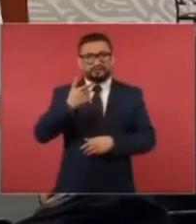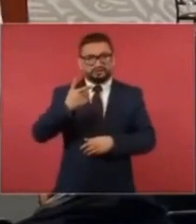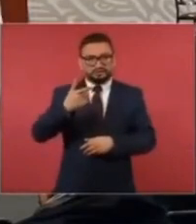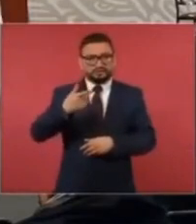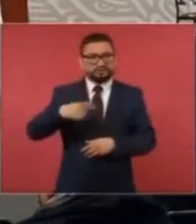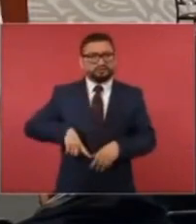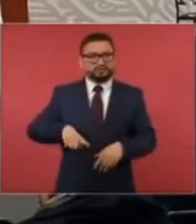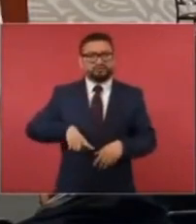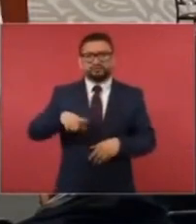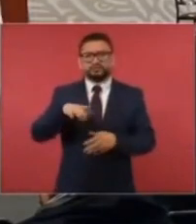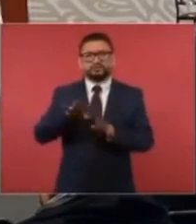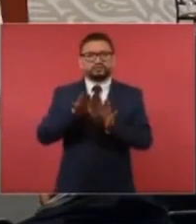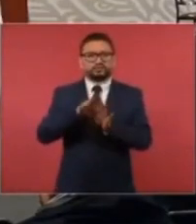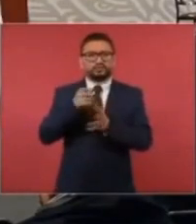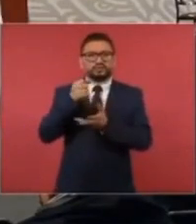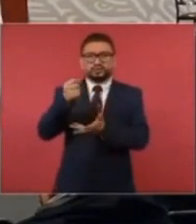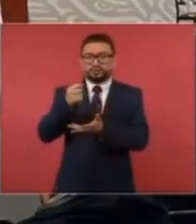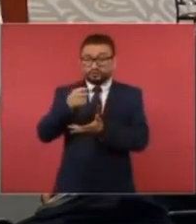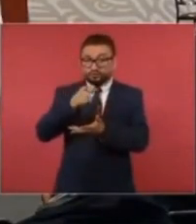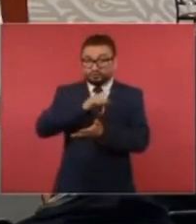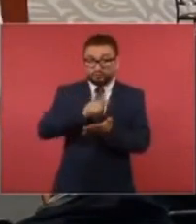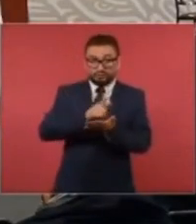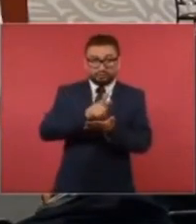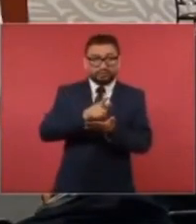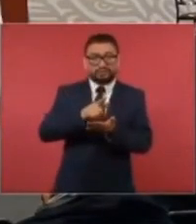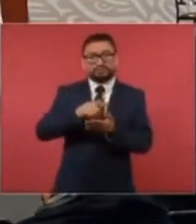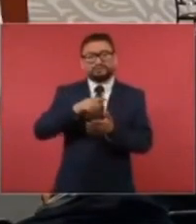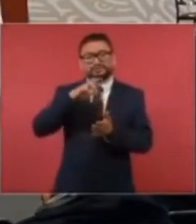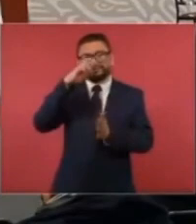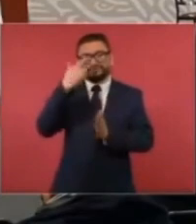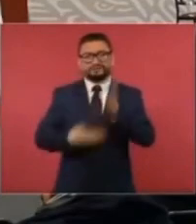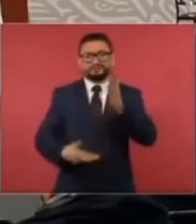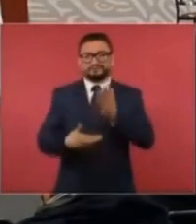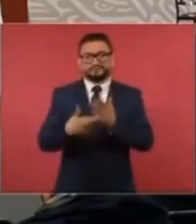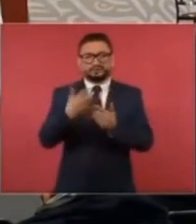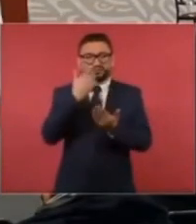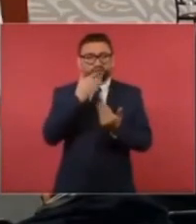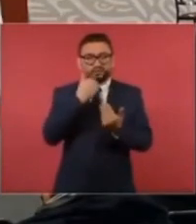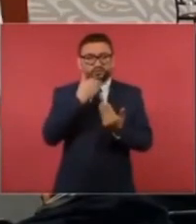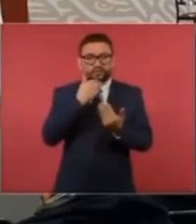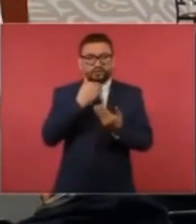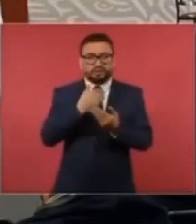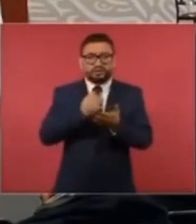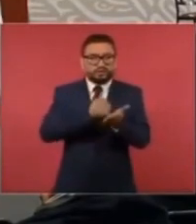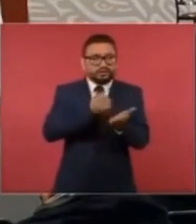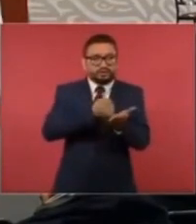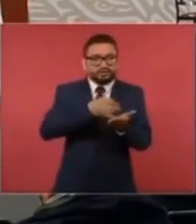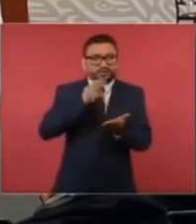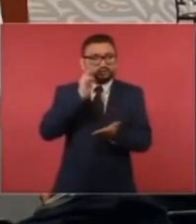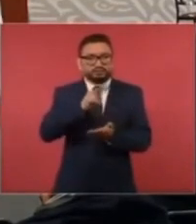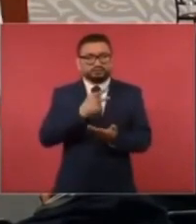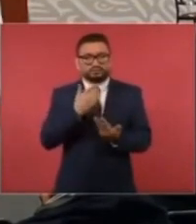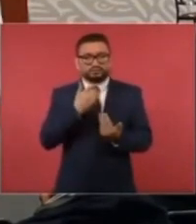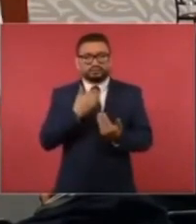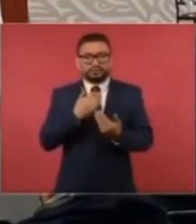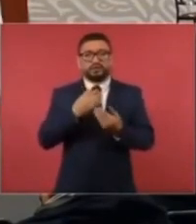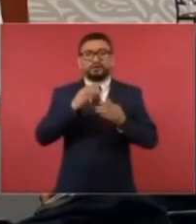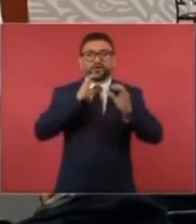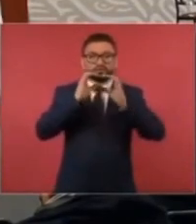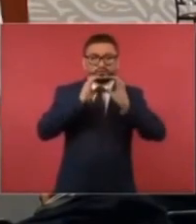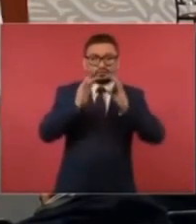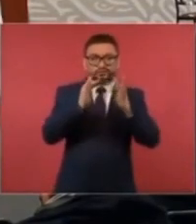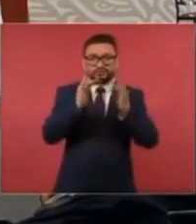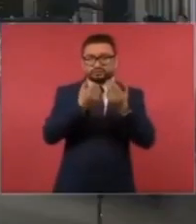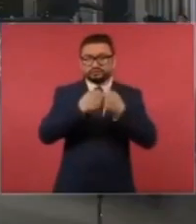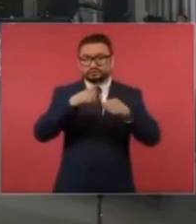ellos y le dicen Mira apoya el proyecto de latinos por favor anúnciate y danos un billetito para